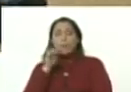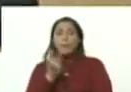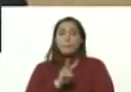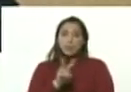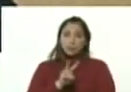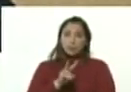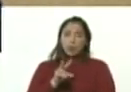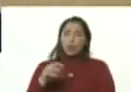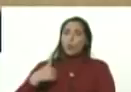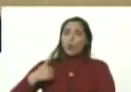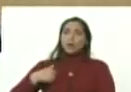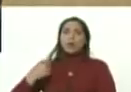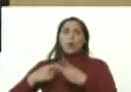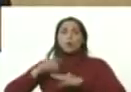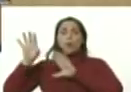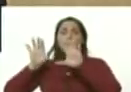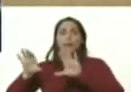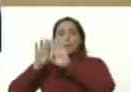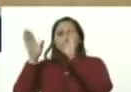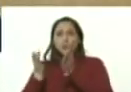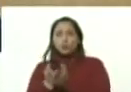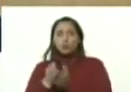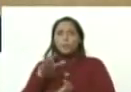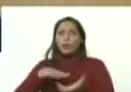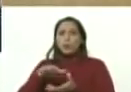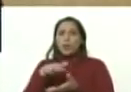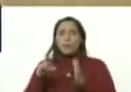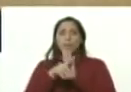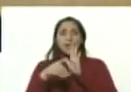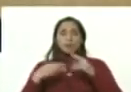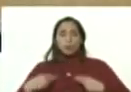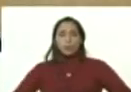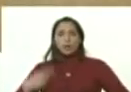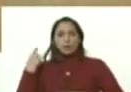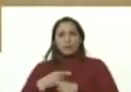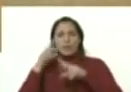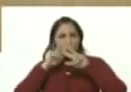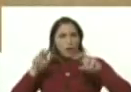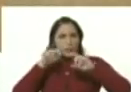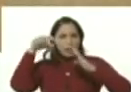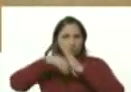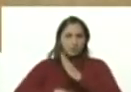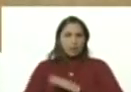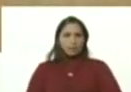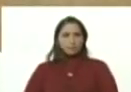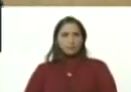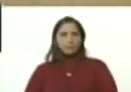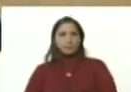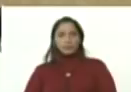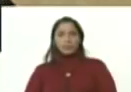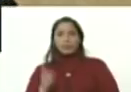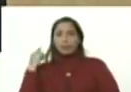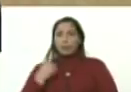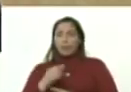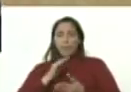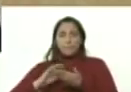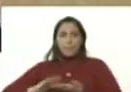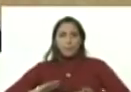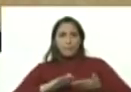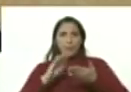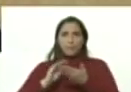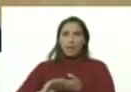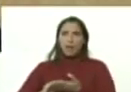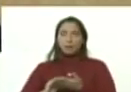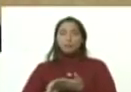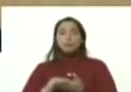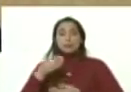país del mundo, hay situaciones en derechos humanos que hay que analizar, que hay que corregir, y para eso sus